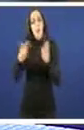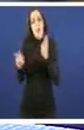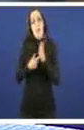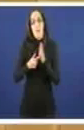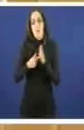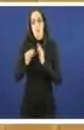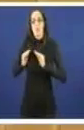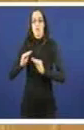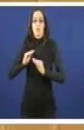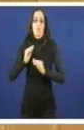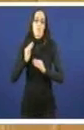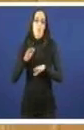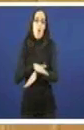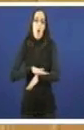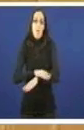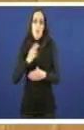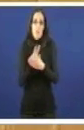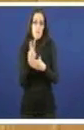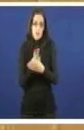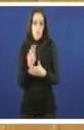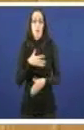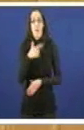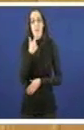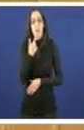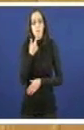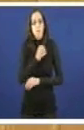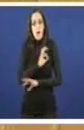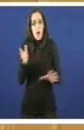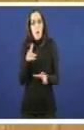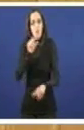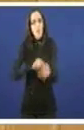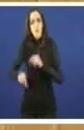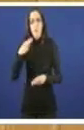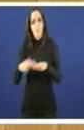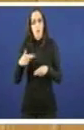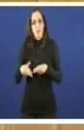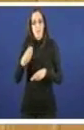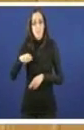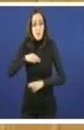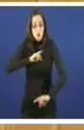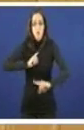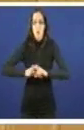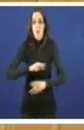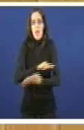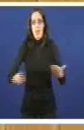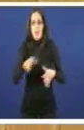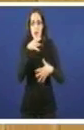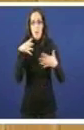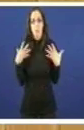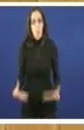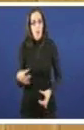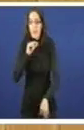bipartito por suposto que é unha decisión política señor Parga unha decisión política que toma a xunta de Galicia neste momento